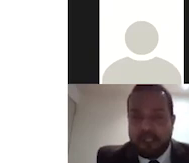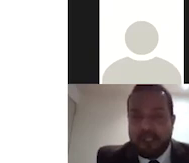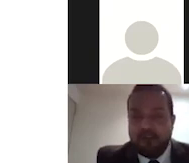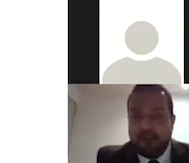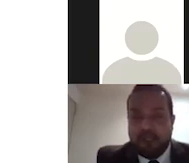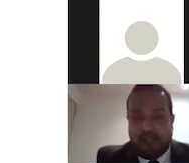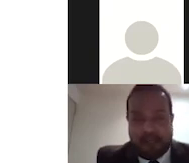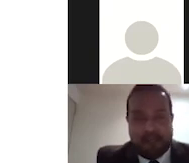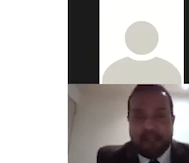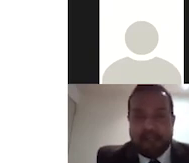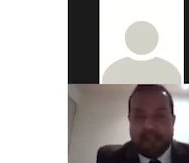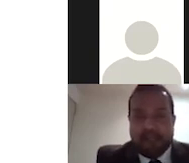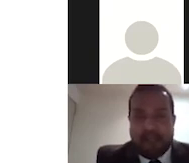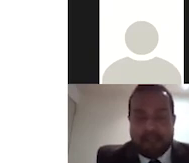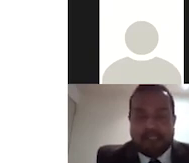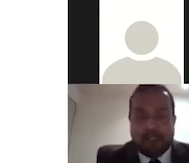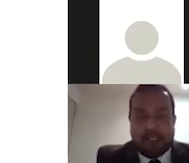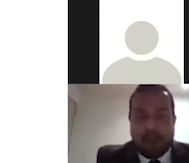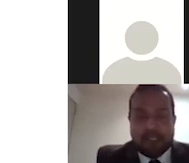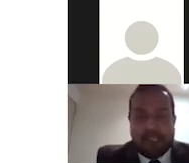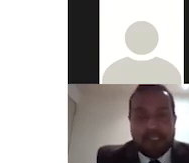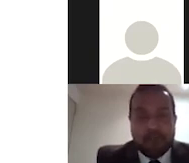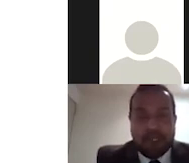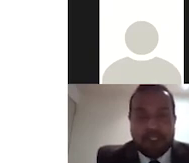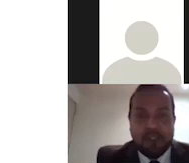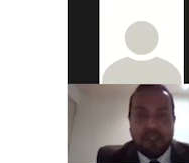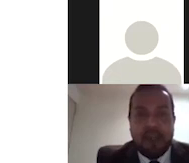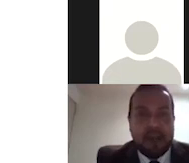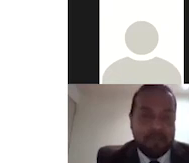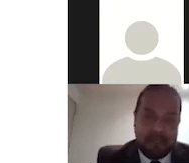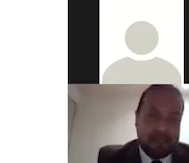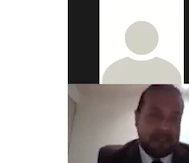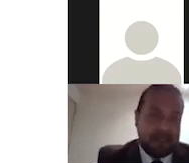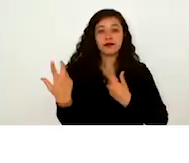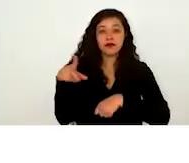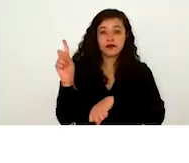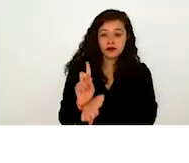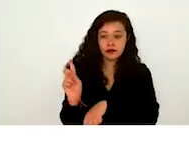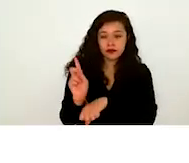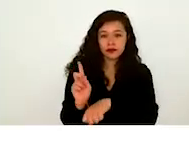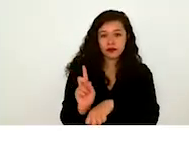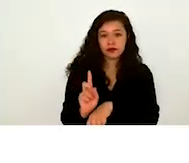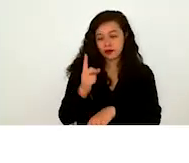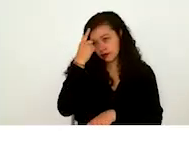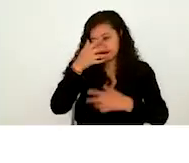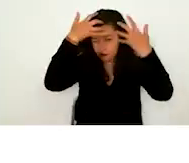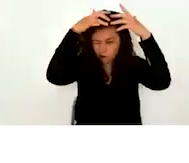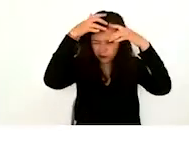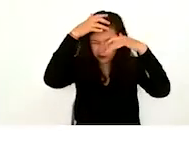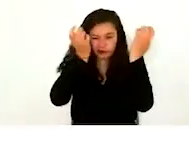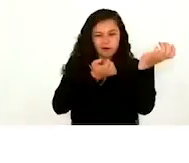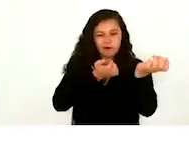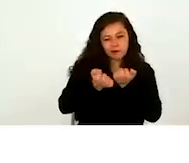que quiero que ustedes hagan créanme que si lo hacías en un ejercicio diariamente de gimnasia cerebral diariamente